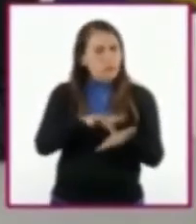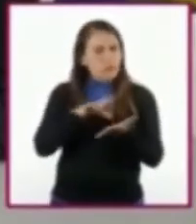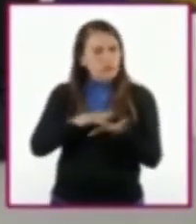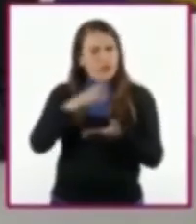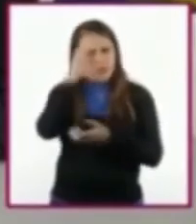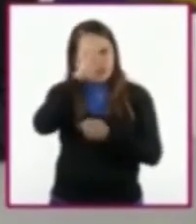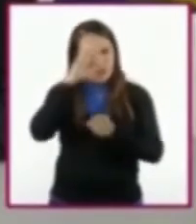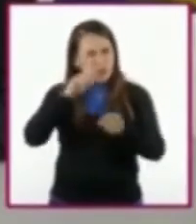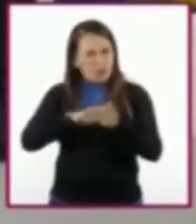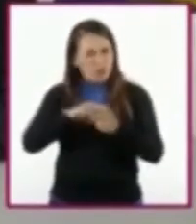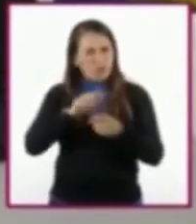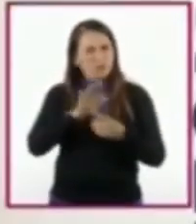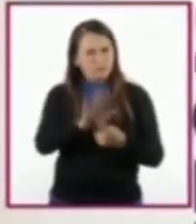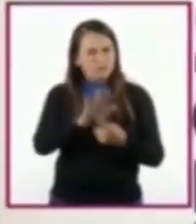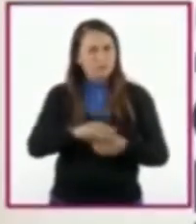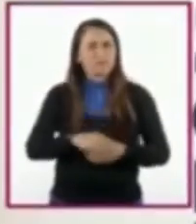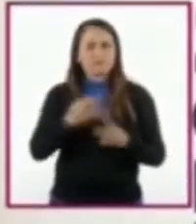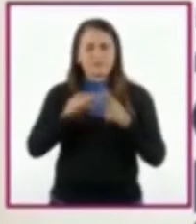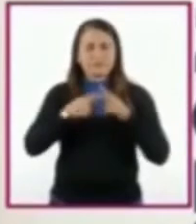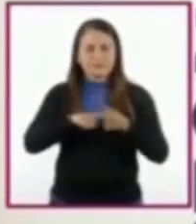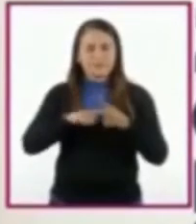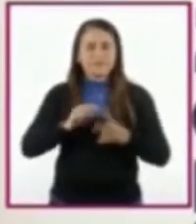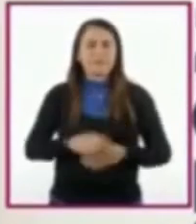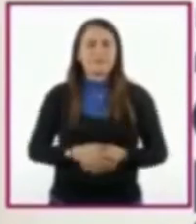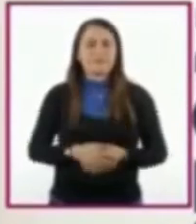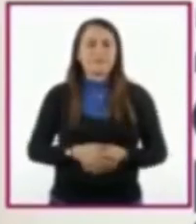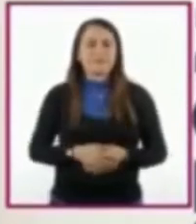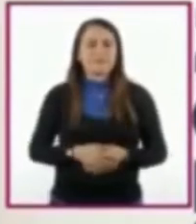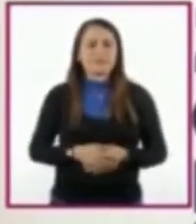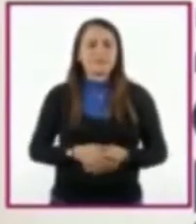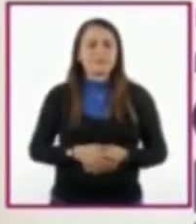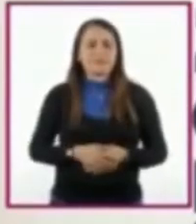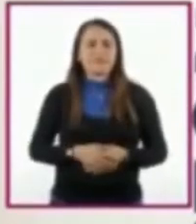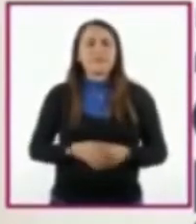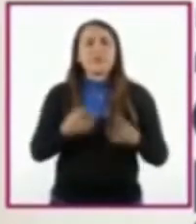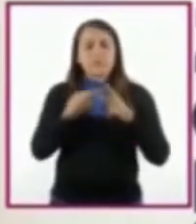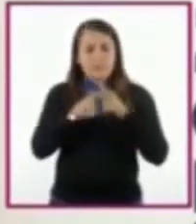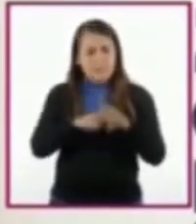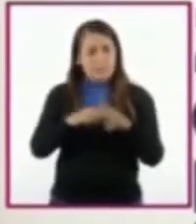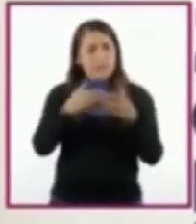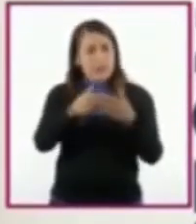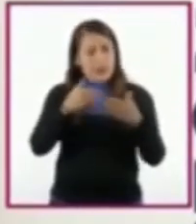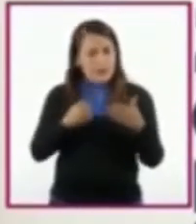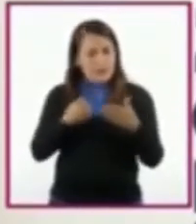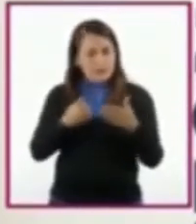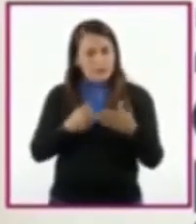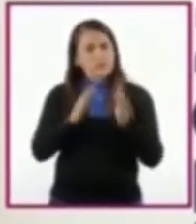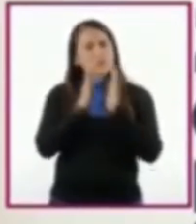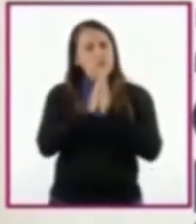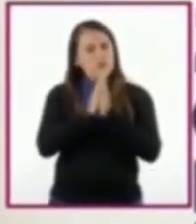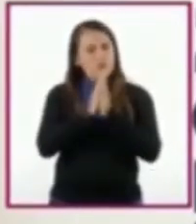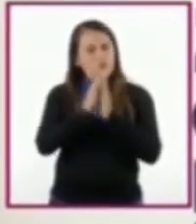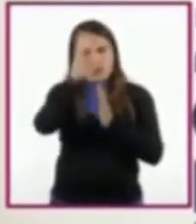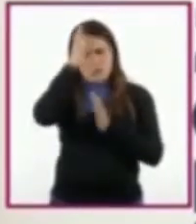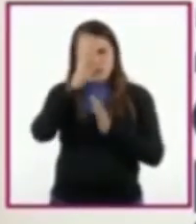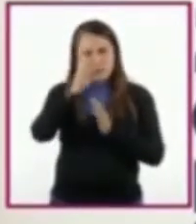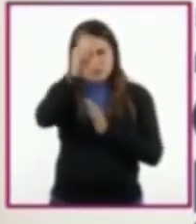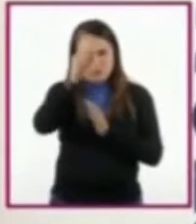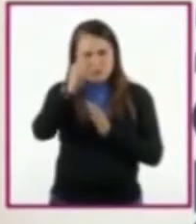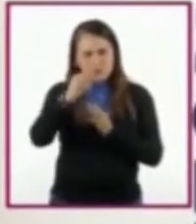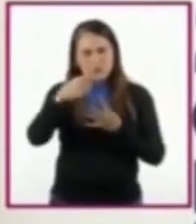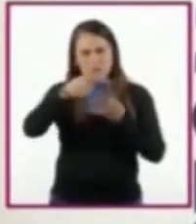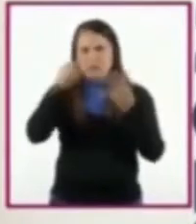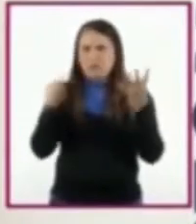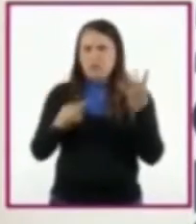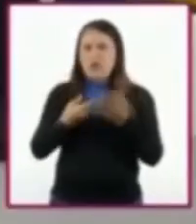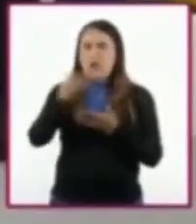Gabriel. Iniciamos. Antes de comenzar a tratar el tema, repasemos algunos conceptos aprendidos en la